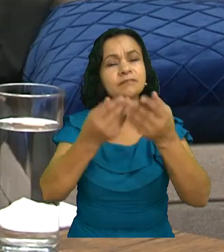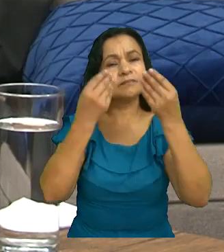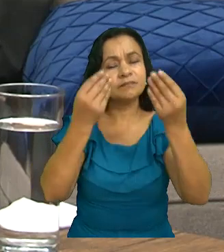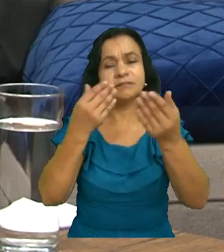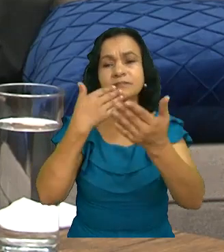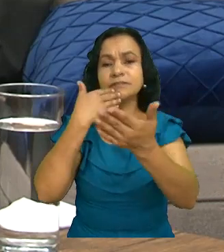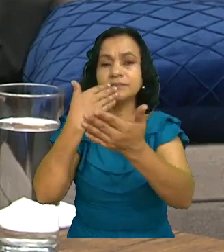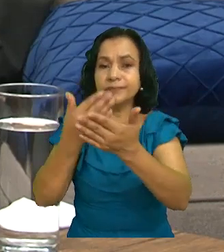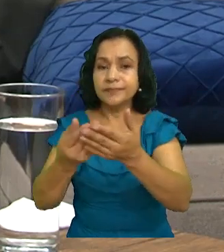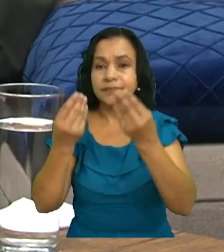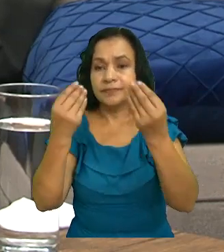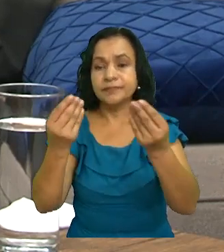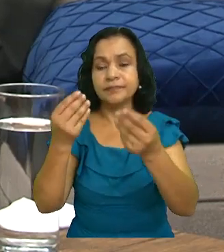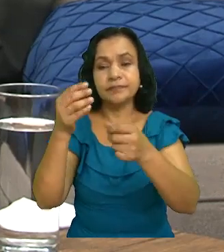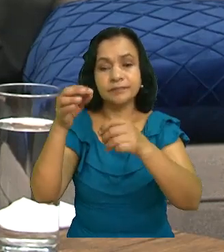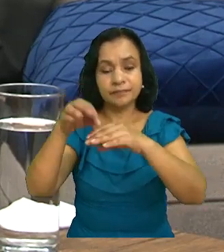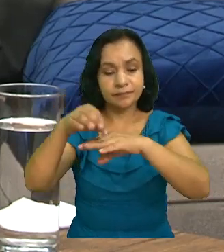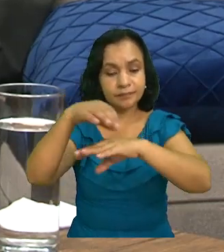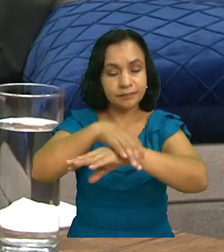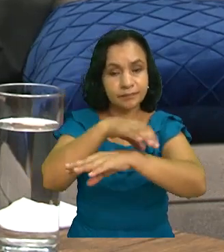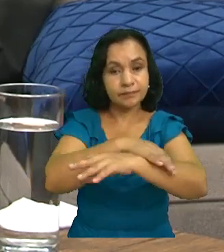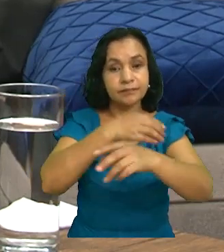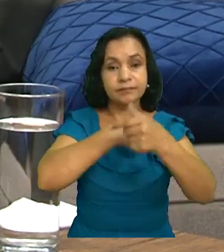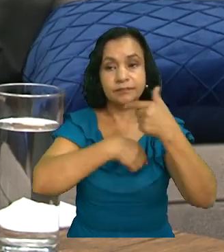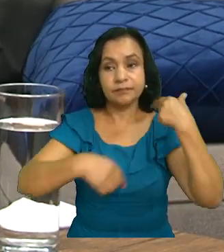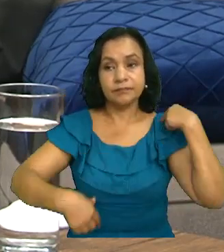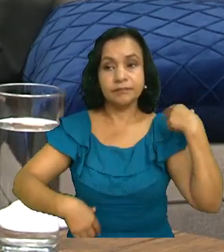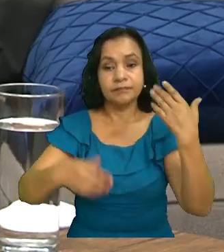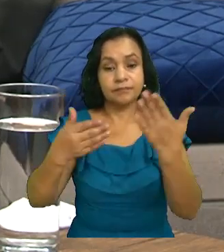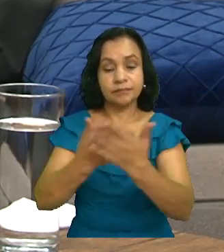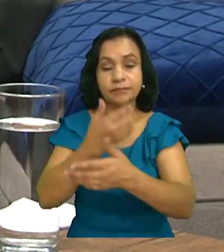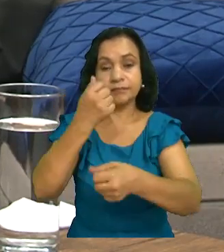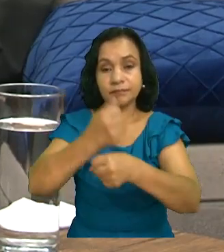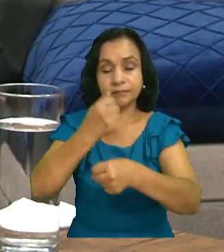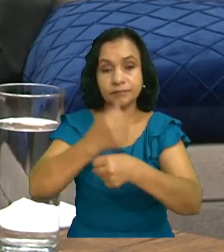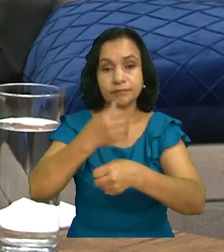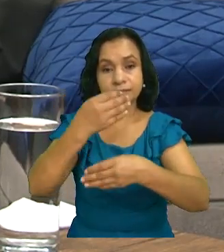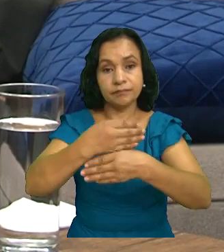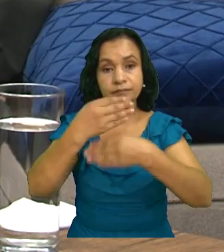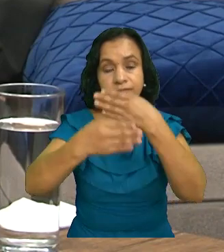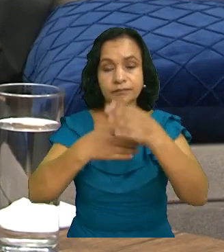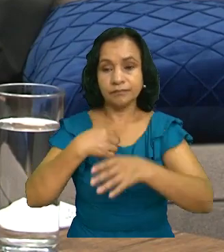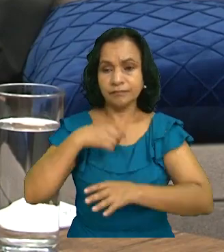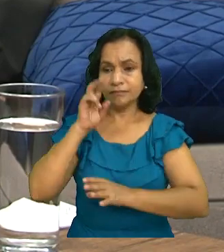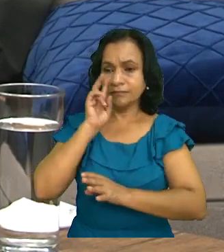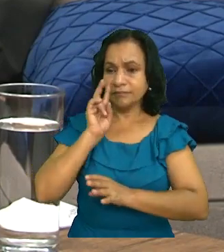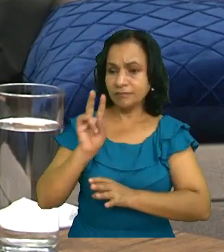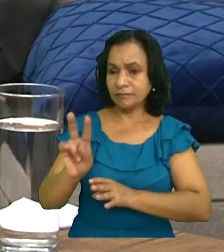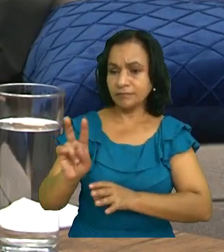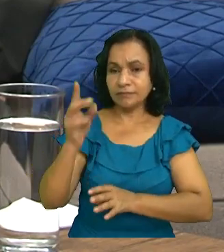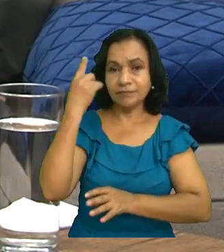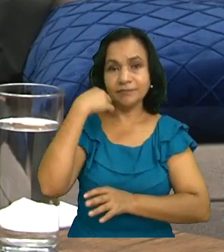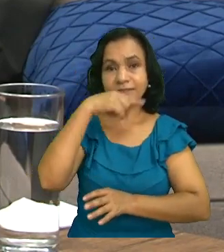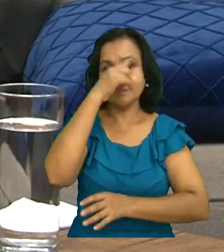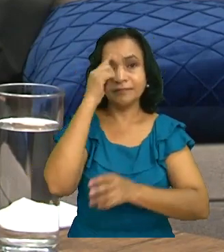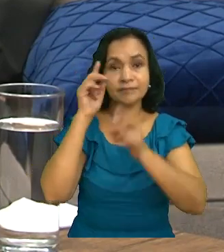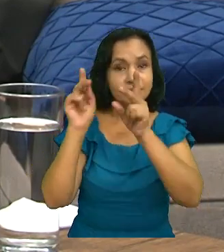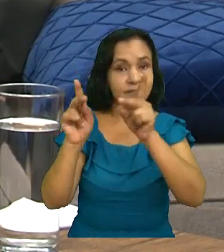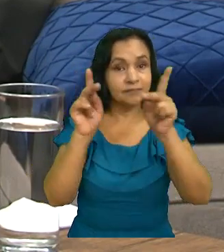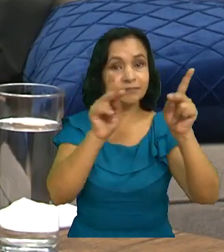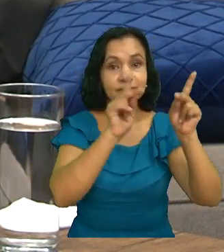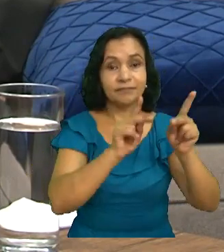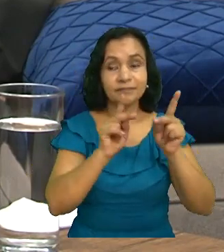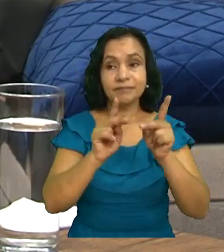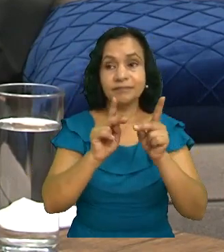presidente, a la compañera Rosario, por estas obras. Yo he visto los rostros de personas, ¿verdad?, en